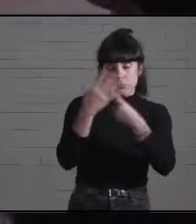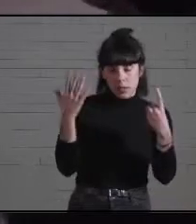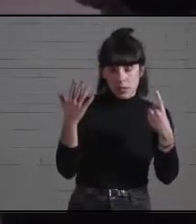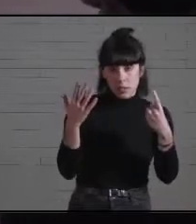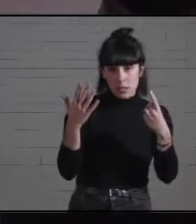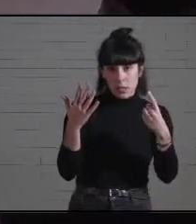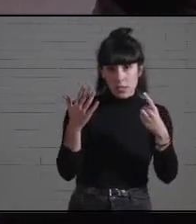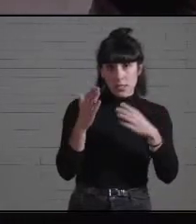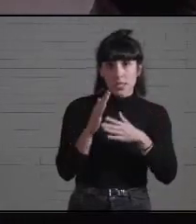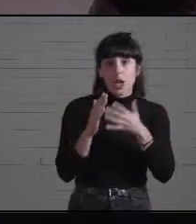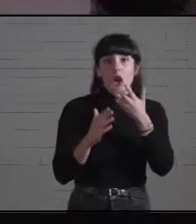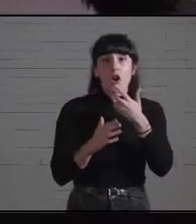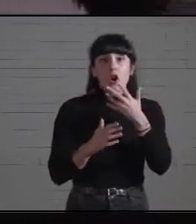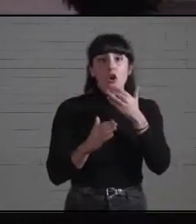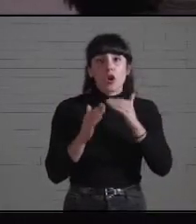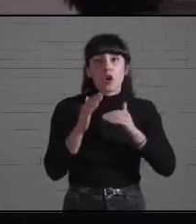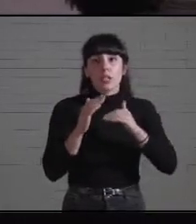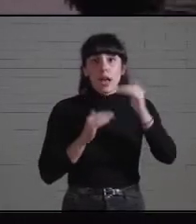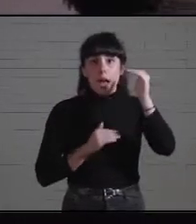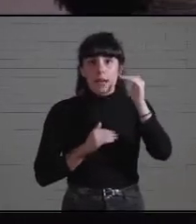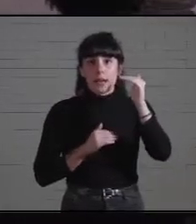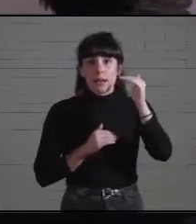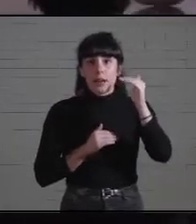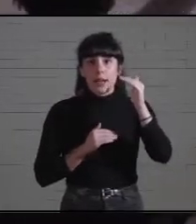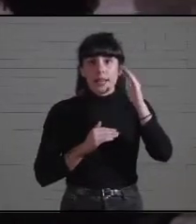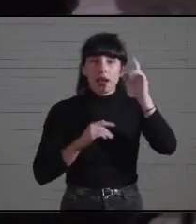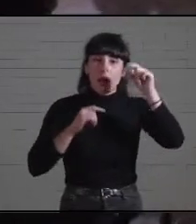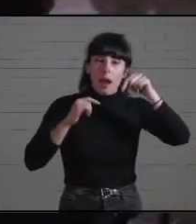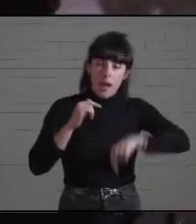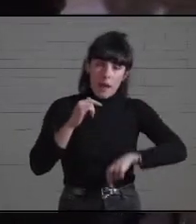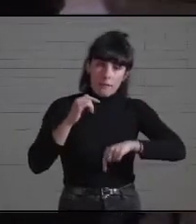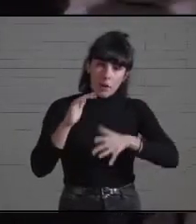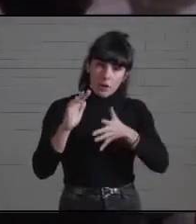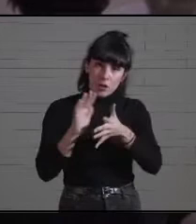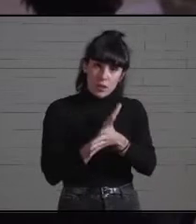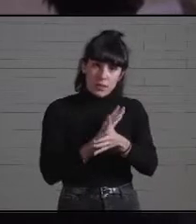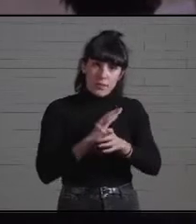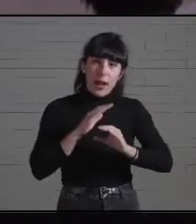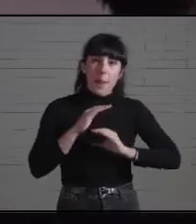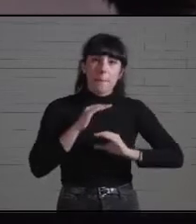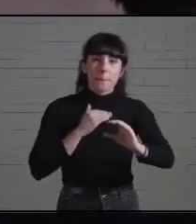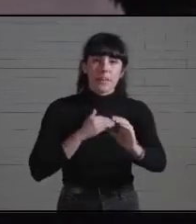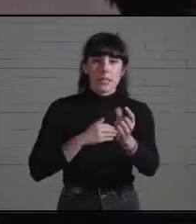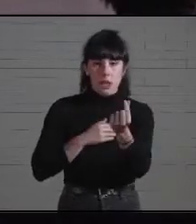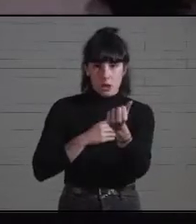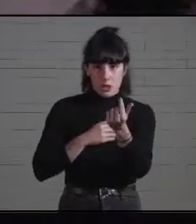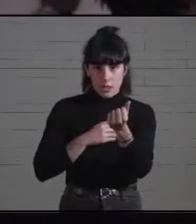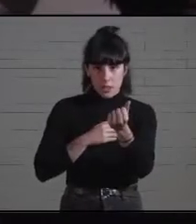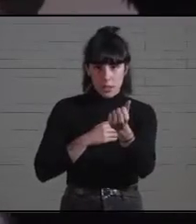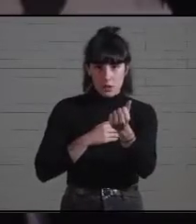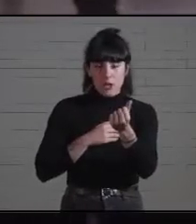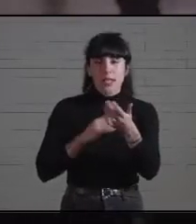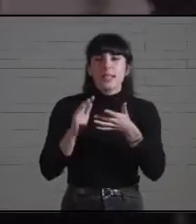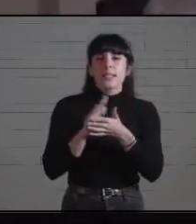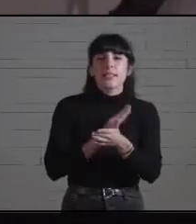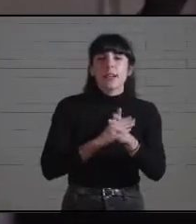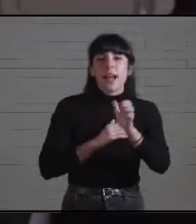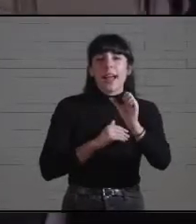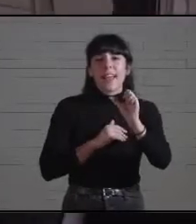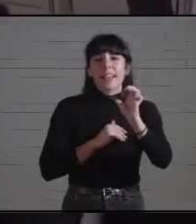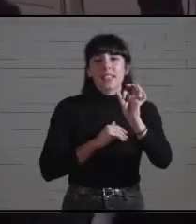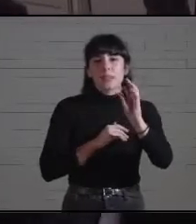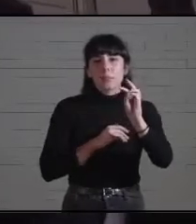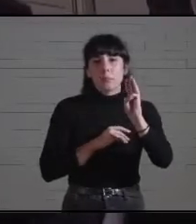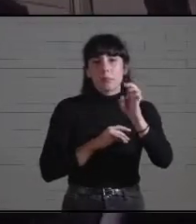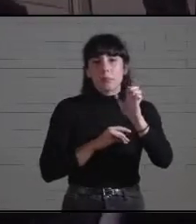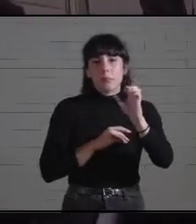colores de arriba, pastel, son en especie y abajo son prestaciones monetarias. ¿En especie qué son? En especie